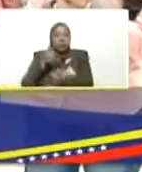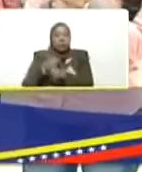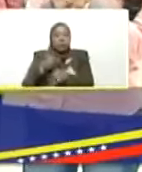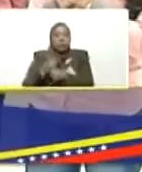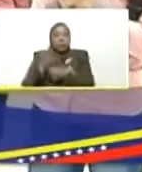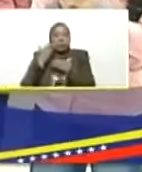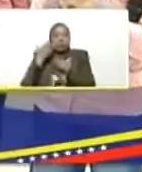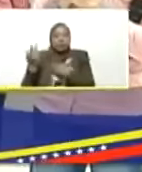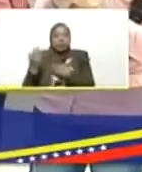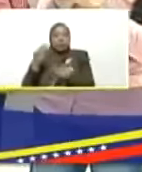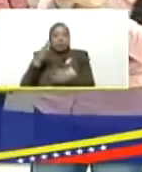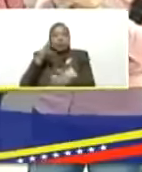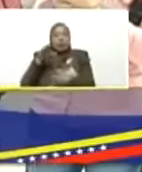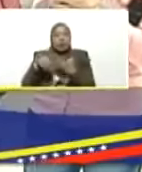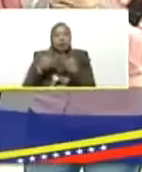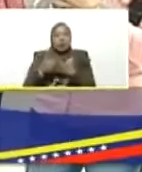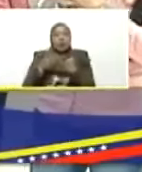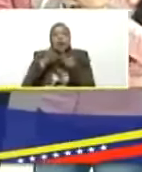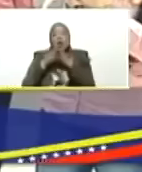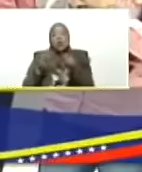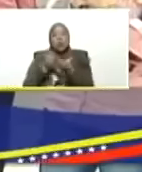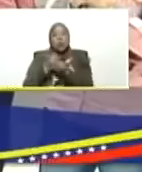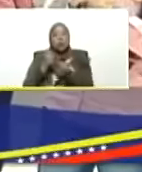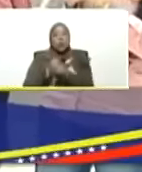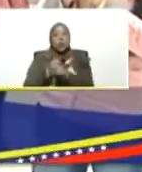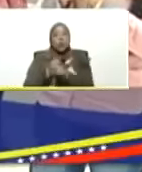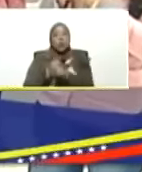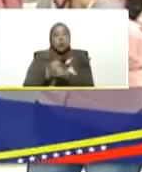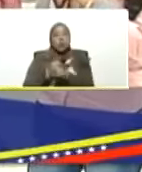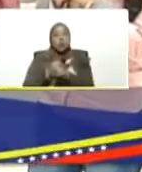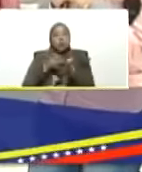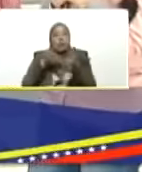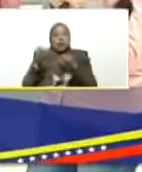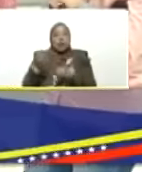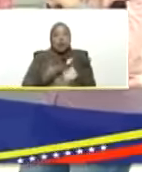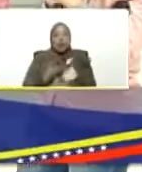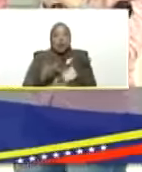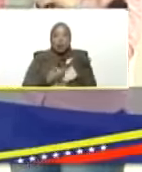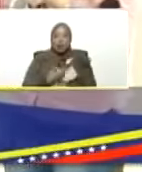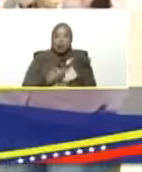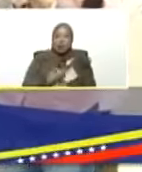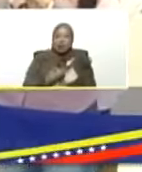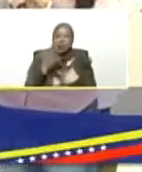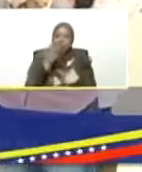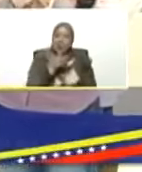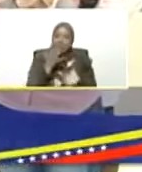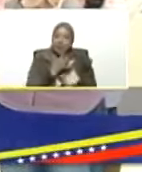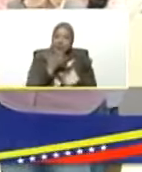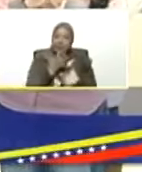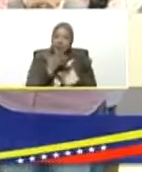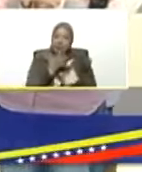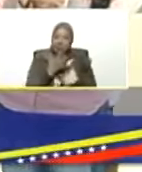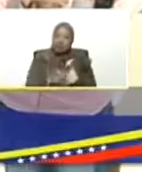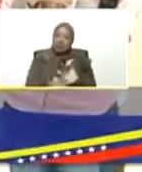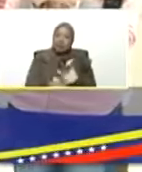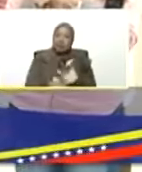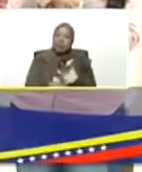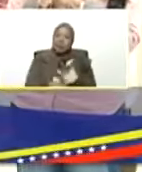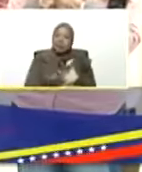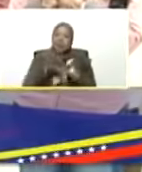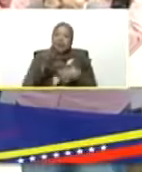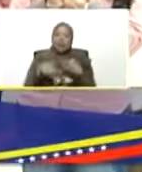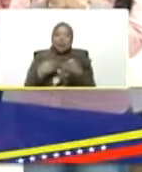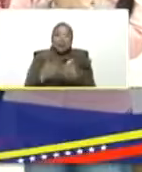Magali, Maricel, que tiene como 80 años aquí de alcaldesa, Alessandrelo, el padrino,